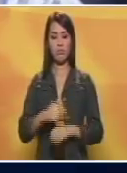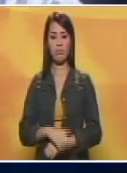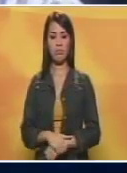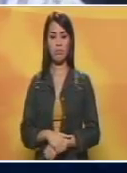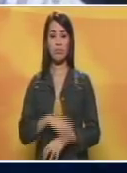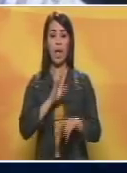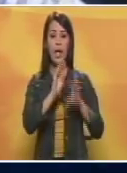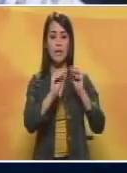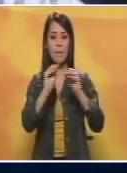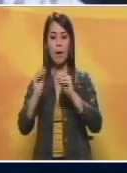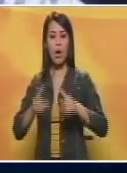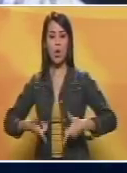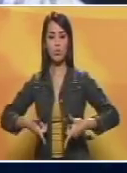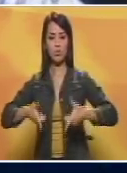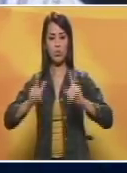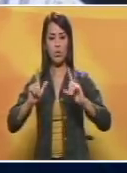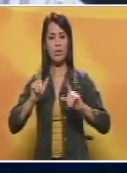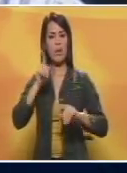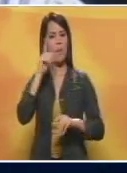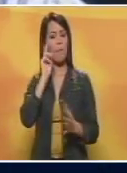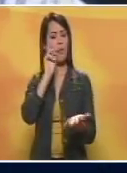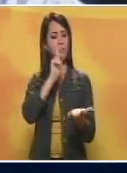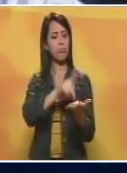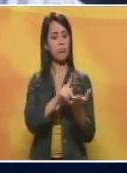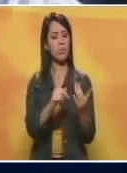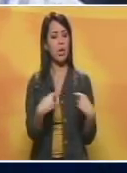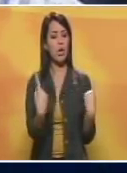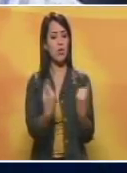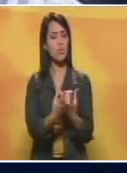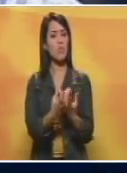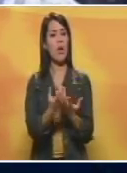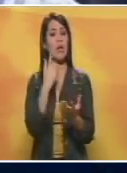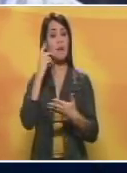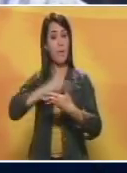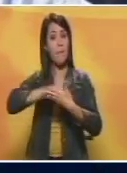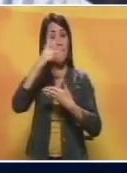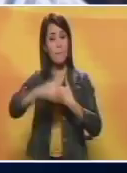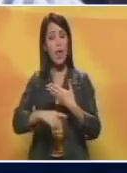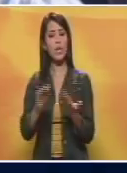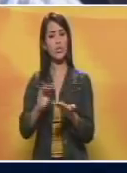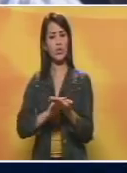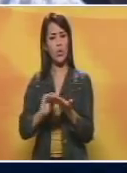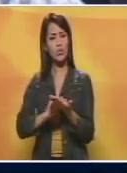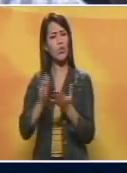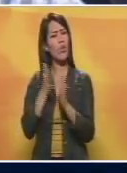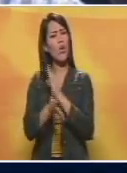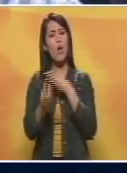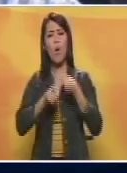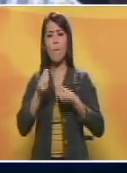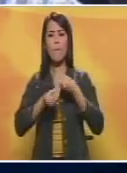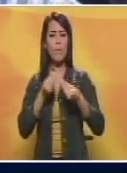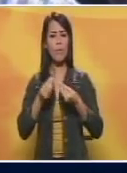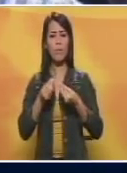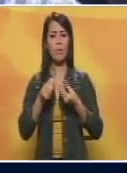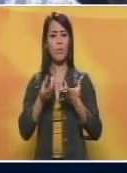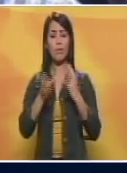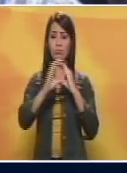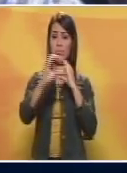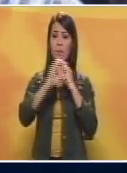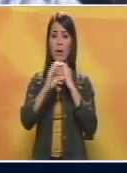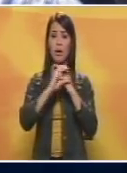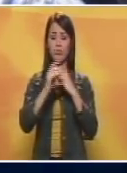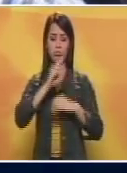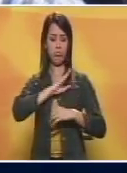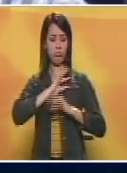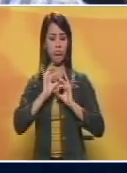el llamado a las autoridades para que vayan a estaciones de servicio y podamos buscar un plan de contingencia buscar una manera de que la unidad de nuestra